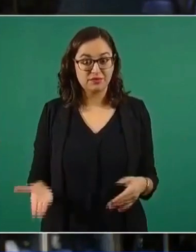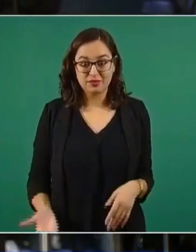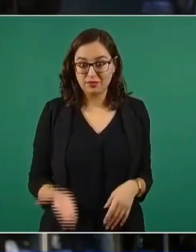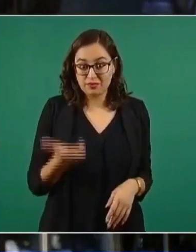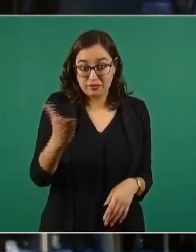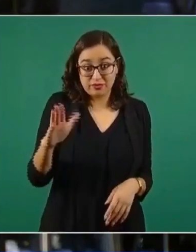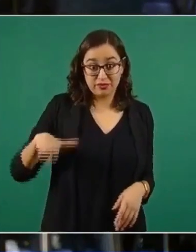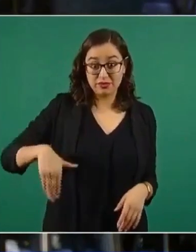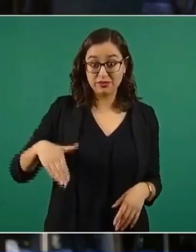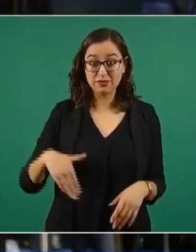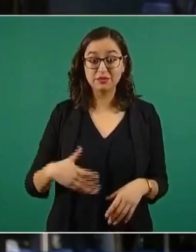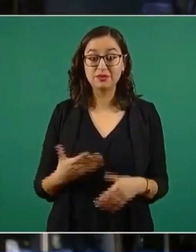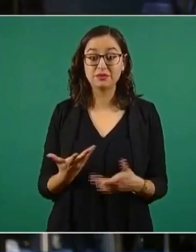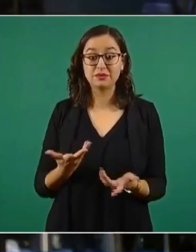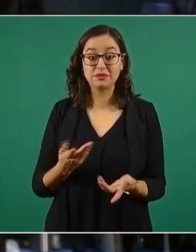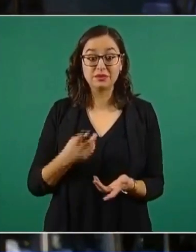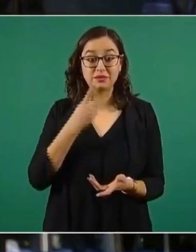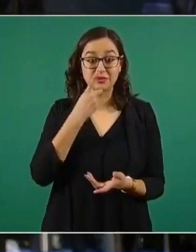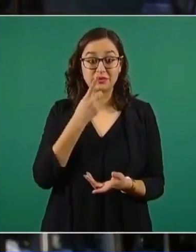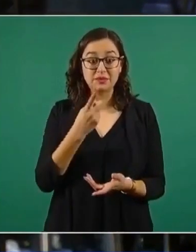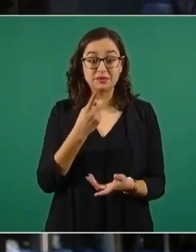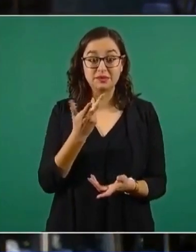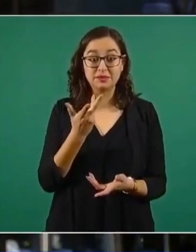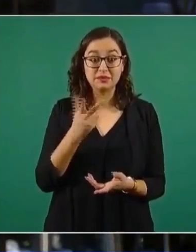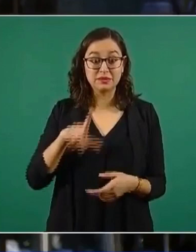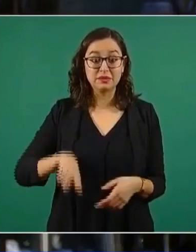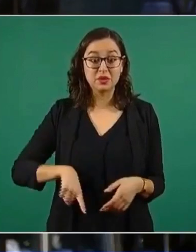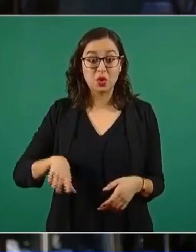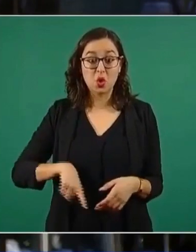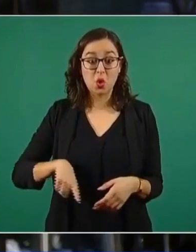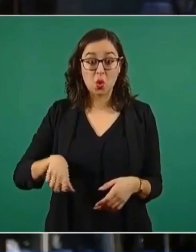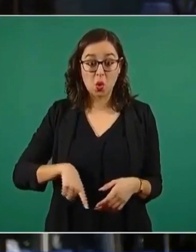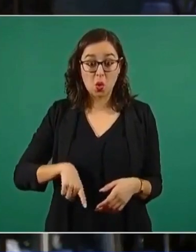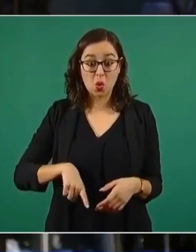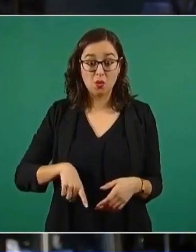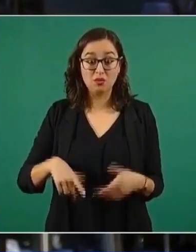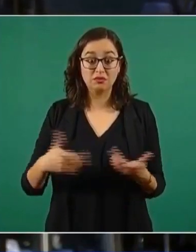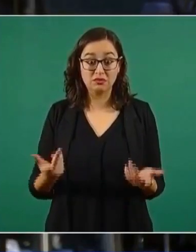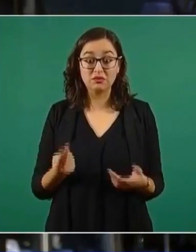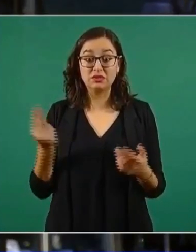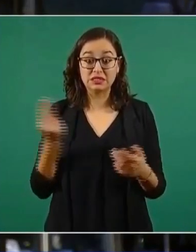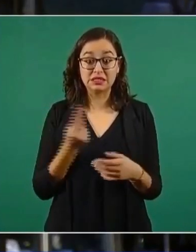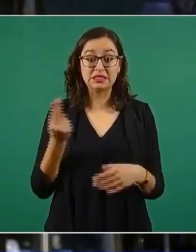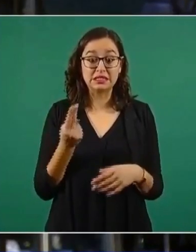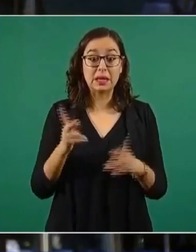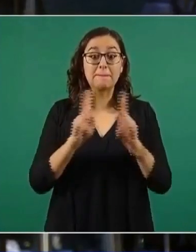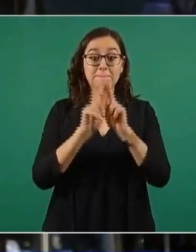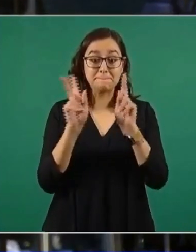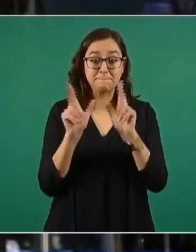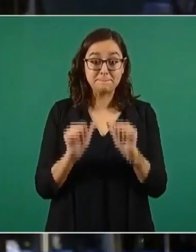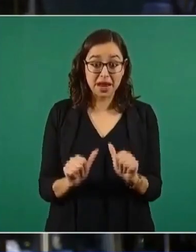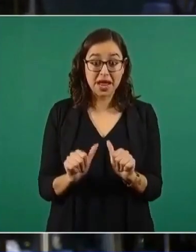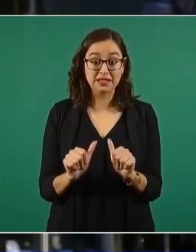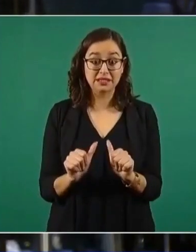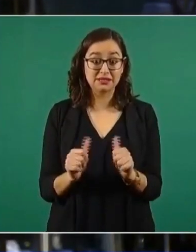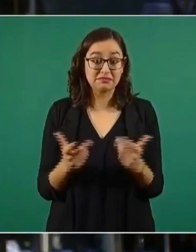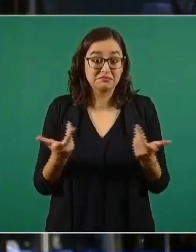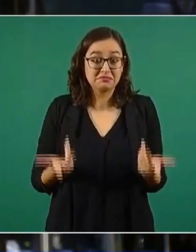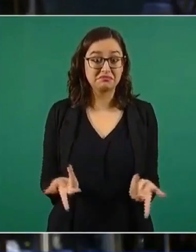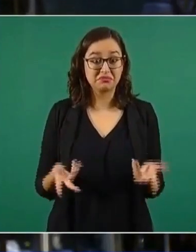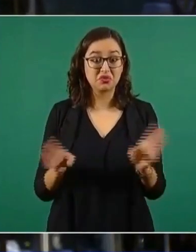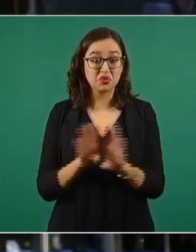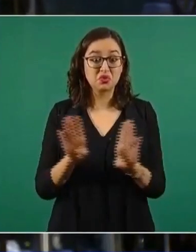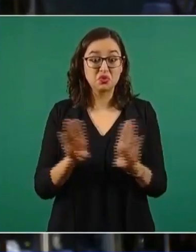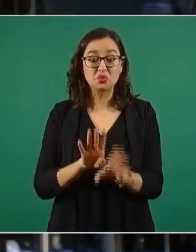reiterar que su gobierno no se va a fijar mientras no pacifiquemos al país y mientras no se termine